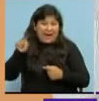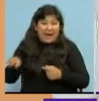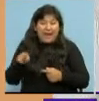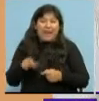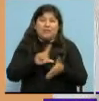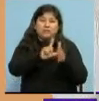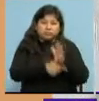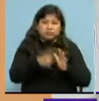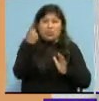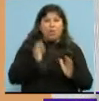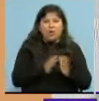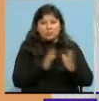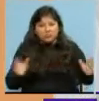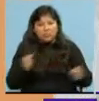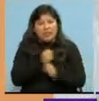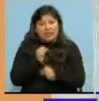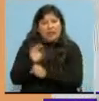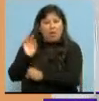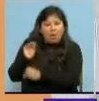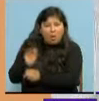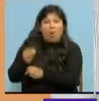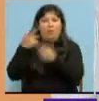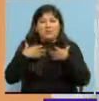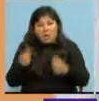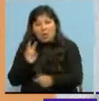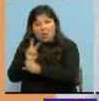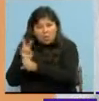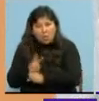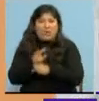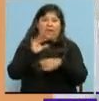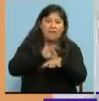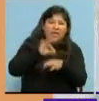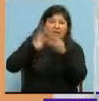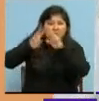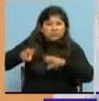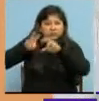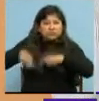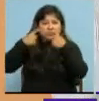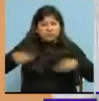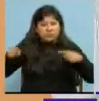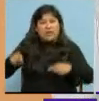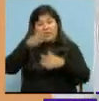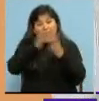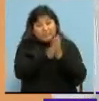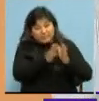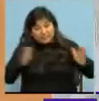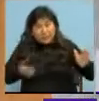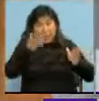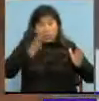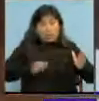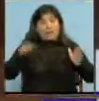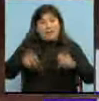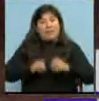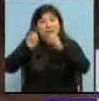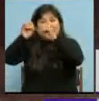y ese año significa que hay que atenderlo trincado médico veterinario disponible el alimento toda una